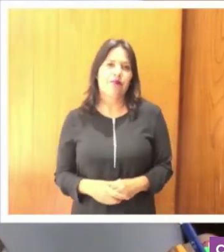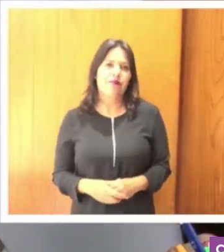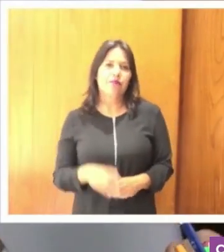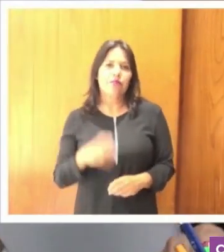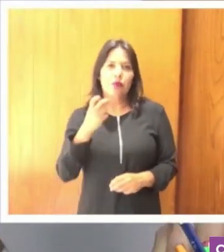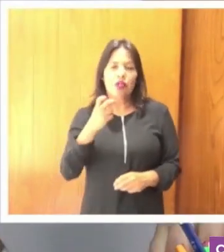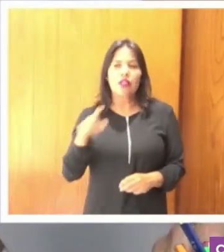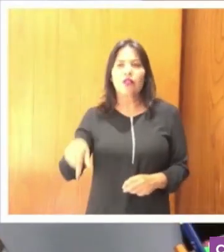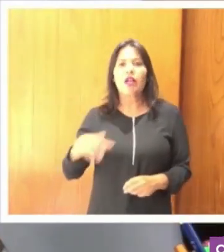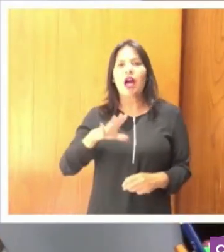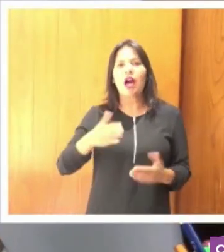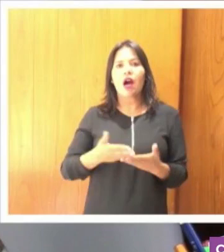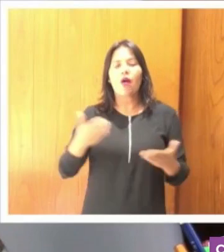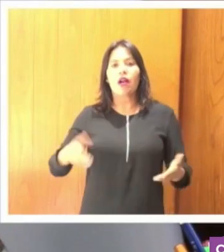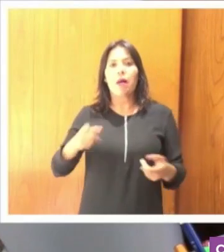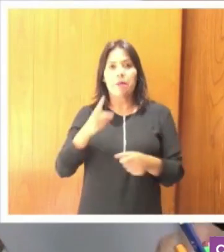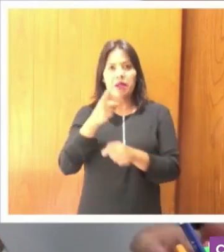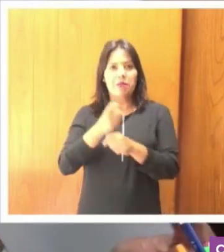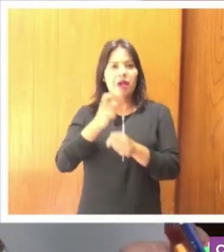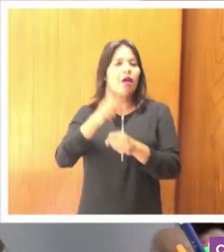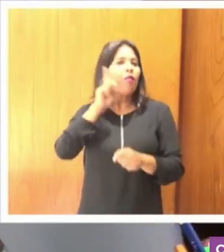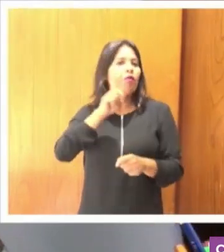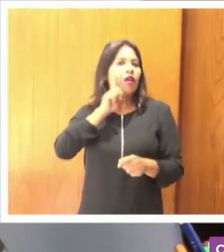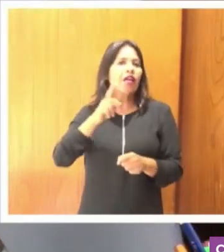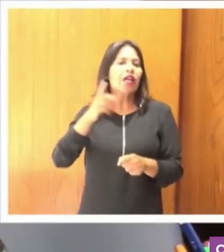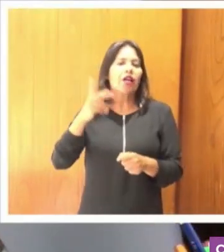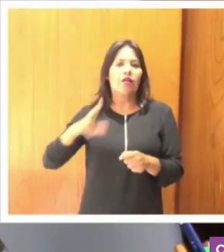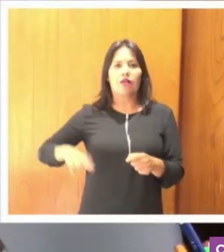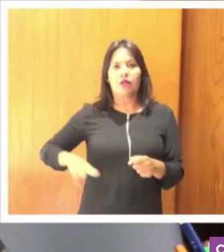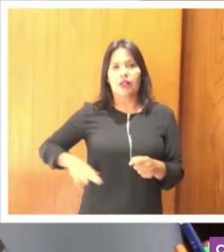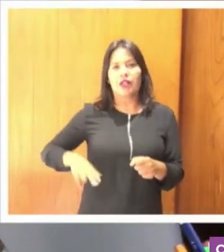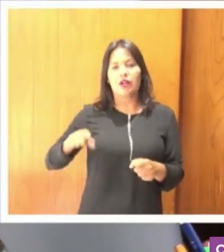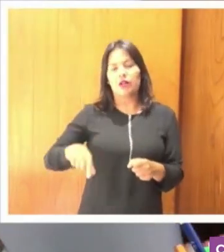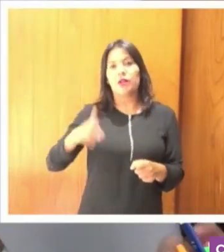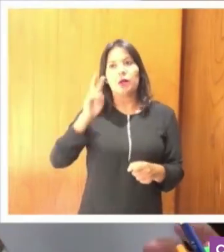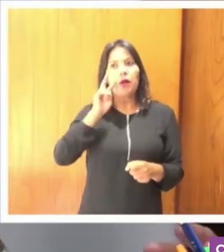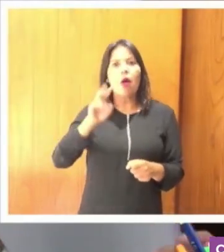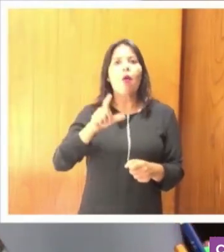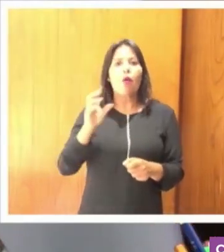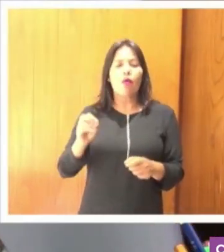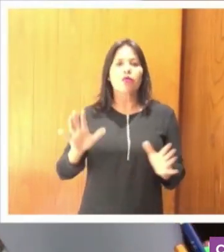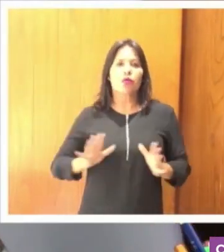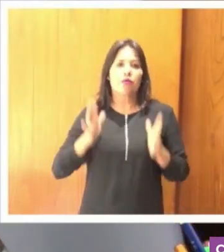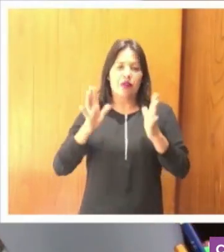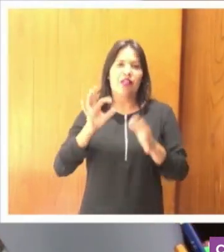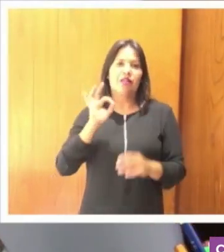alternancia y de la primera mujer gobernadora es de ese tamaño. Lo digo sin exagerar.